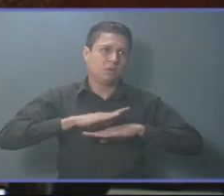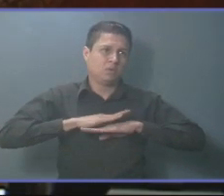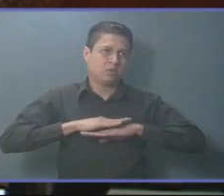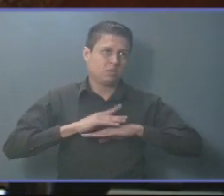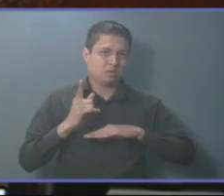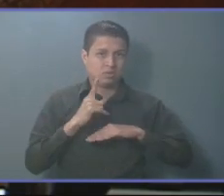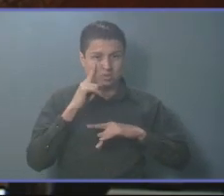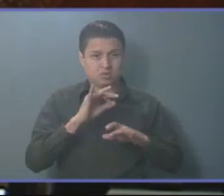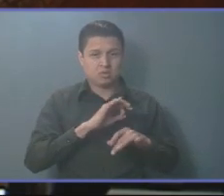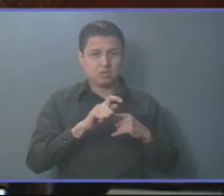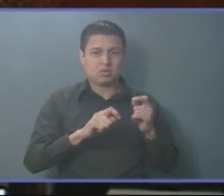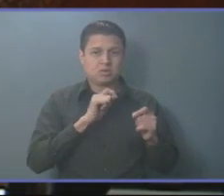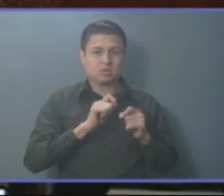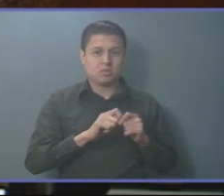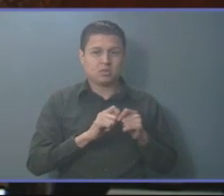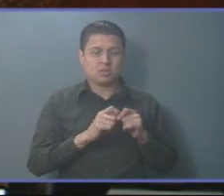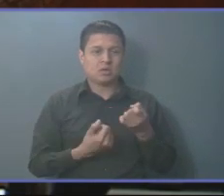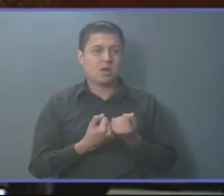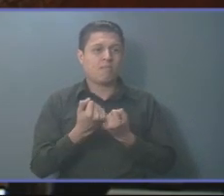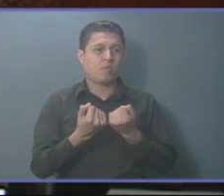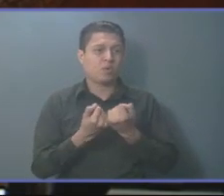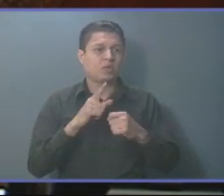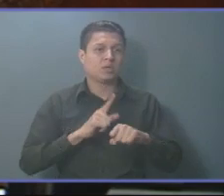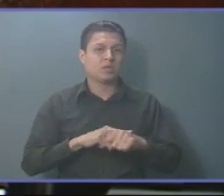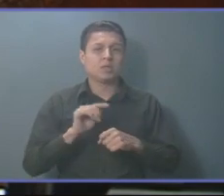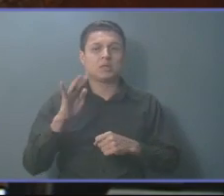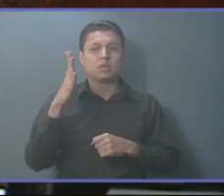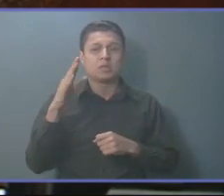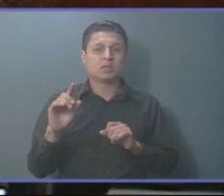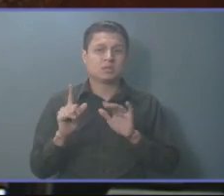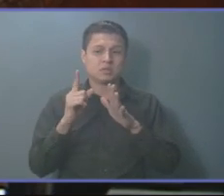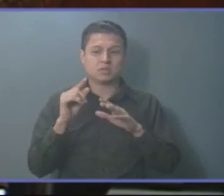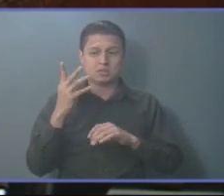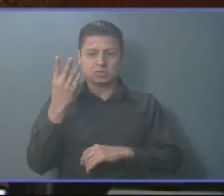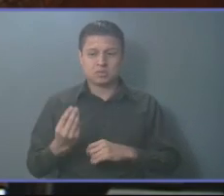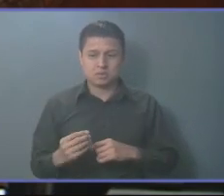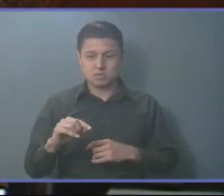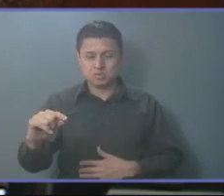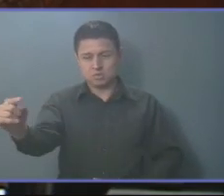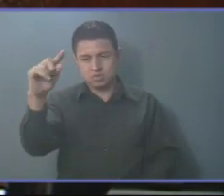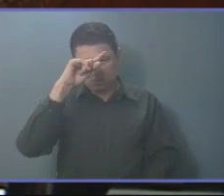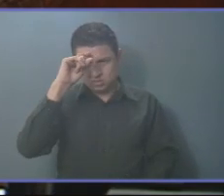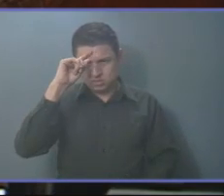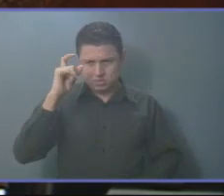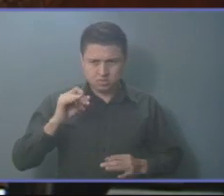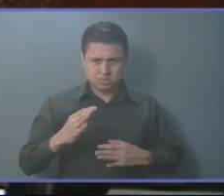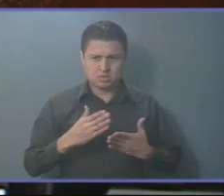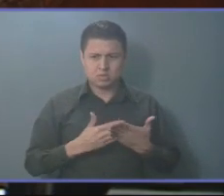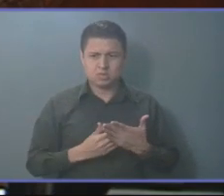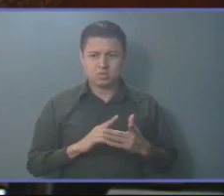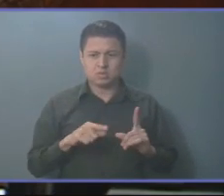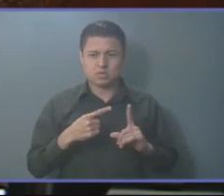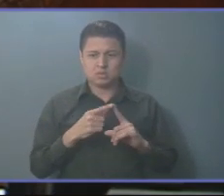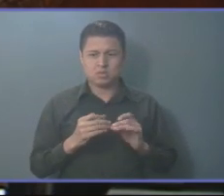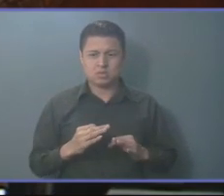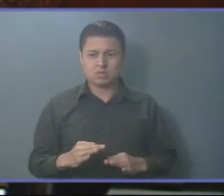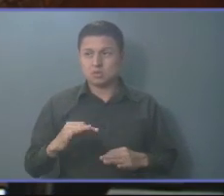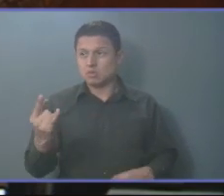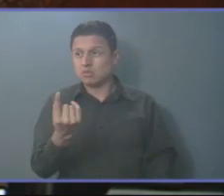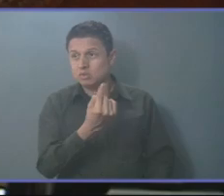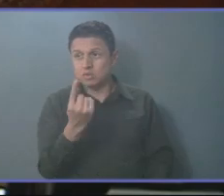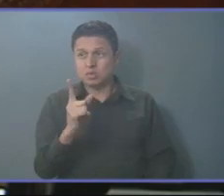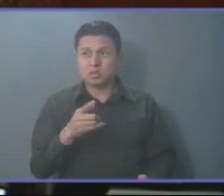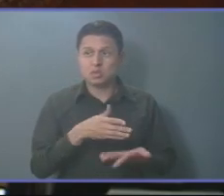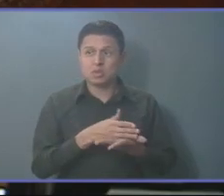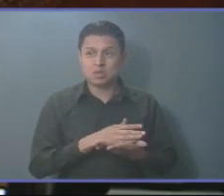solo efecto de reponer las horas del 5º y 6º día laboral, con el objeto de que los trabajadores no asistan